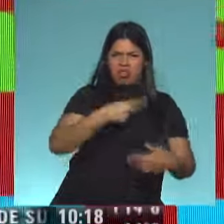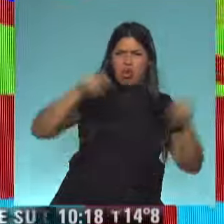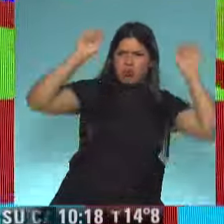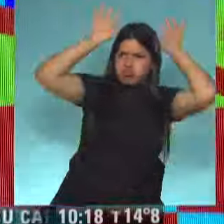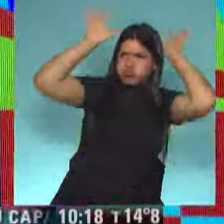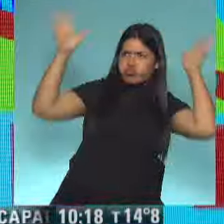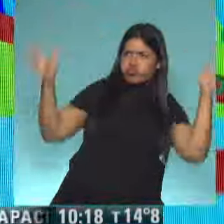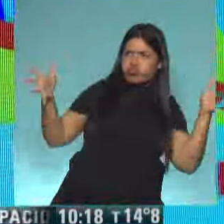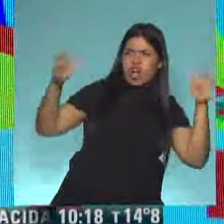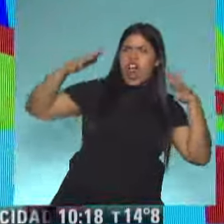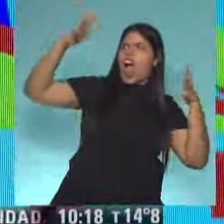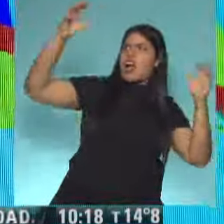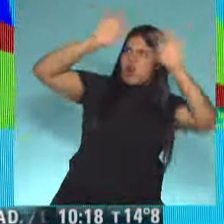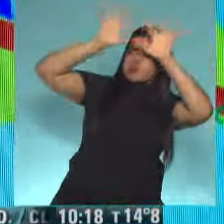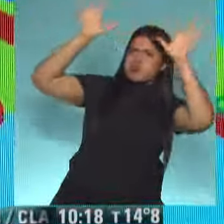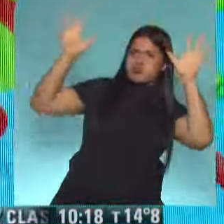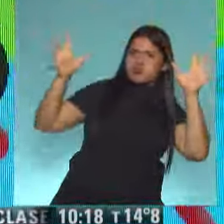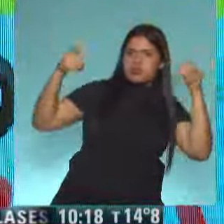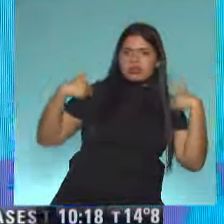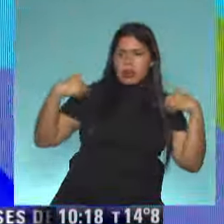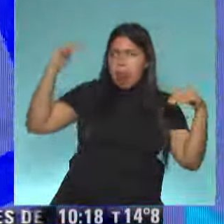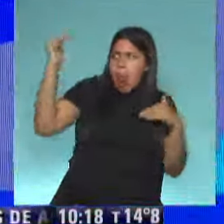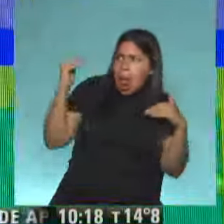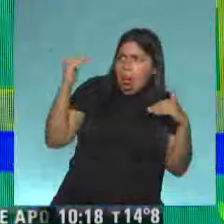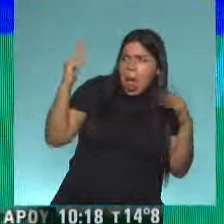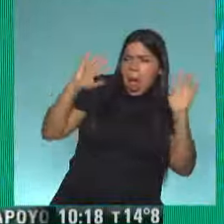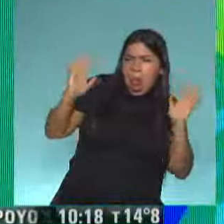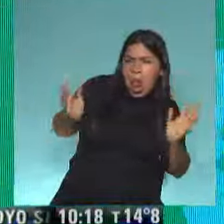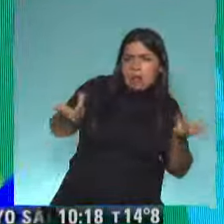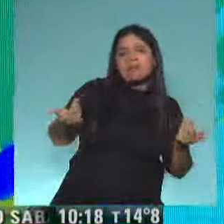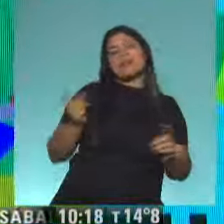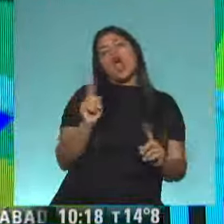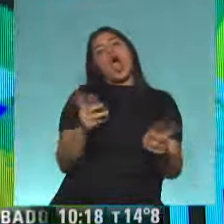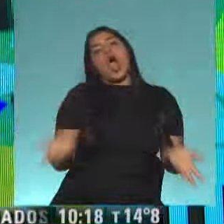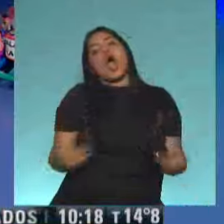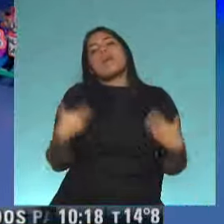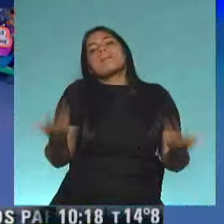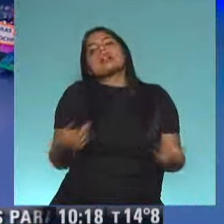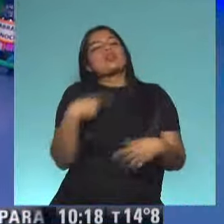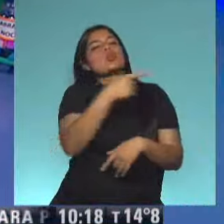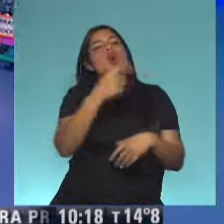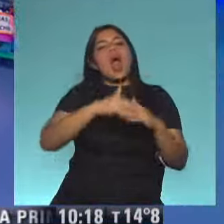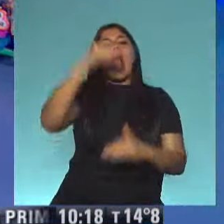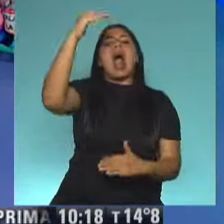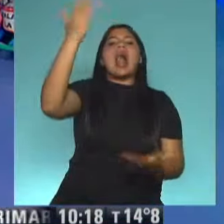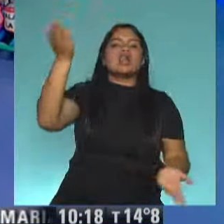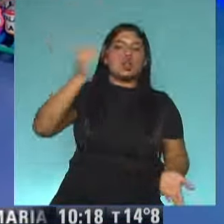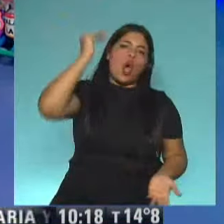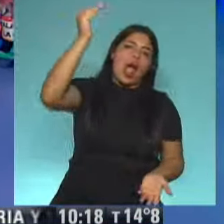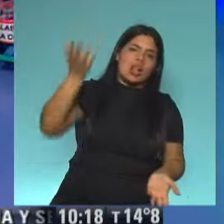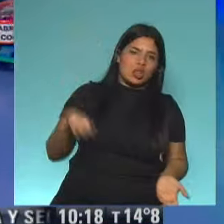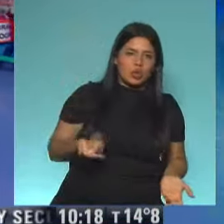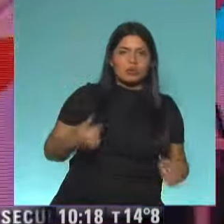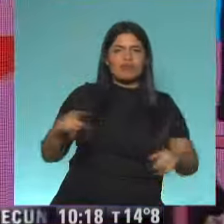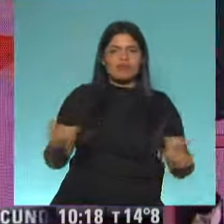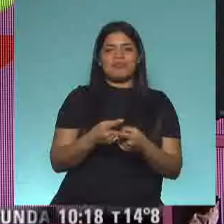como con plumas re chiquitas. No, no, nada chiquita. ¡Vos sos alto! ¡Sos más grande! No. Bueno,